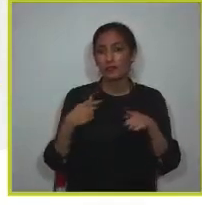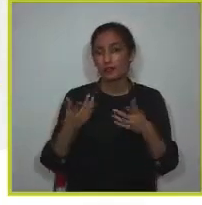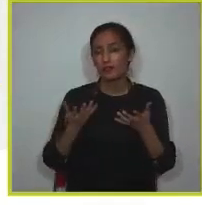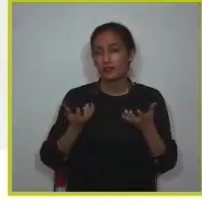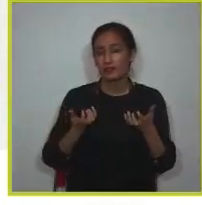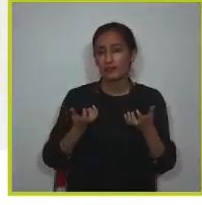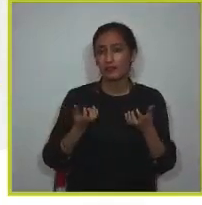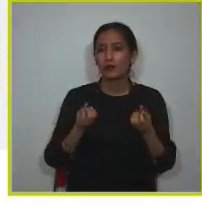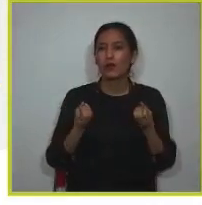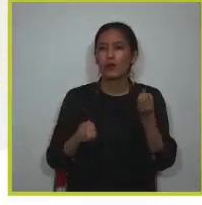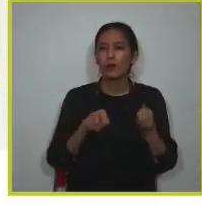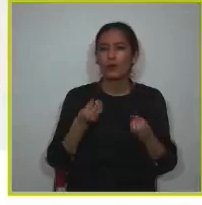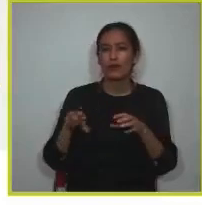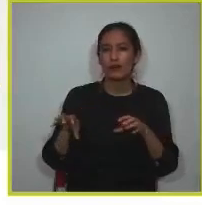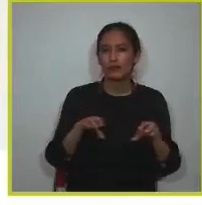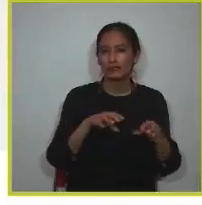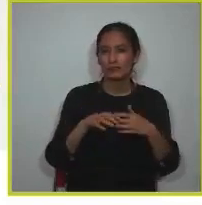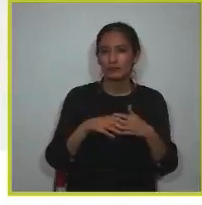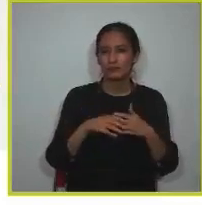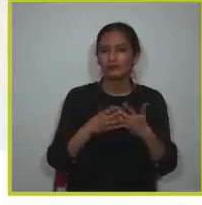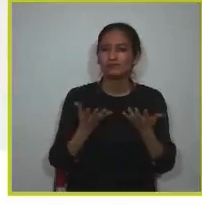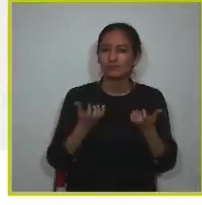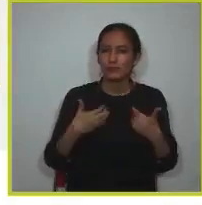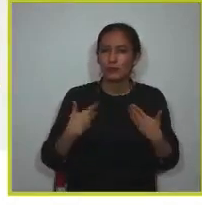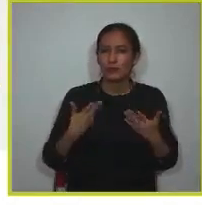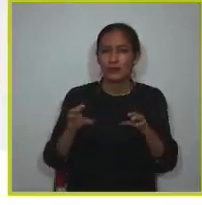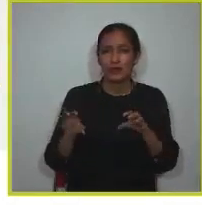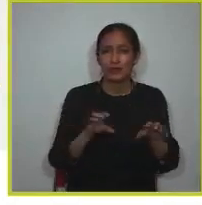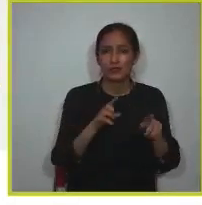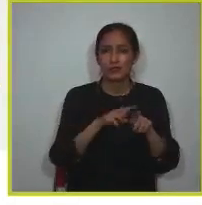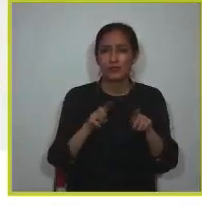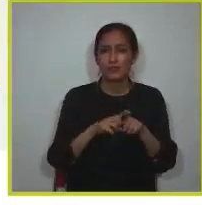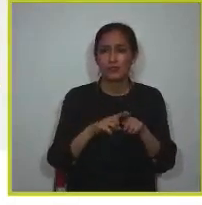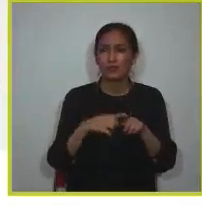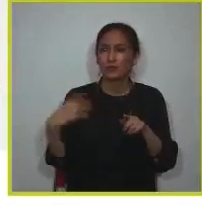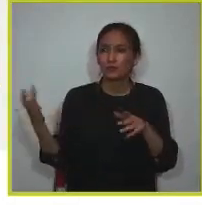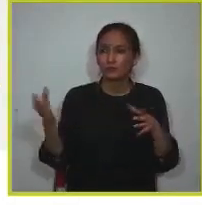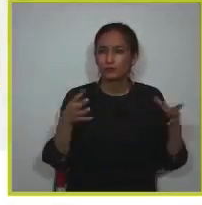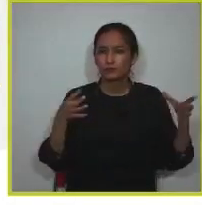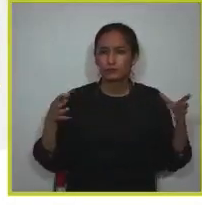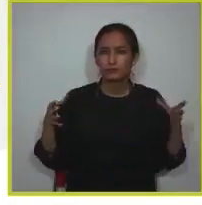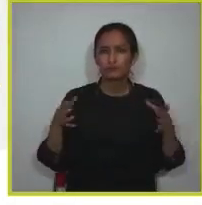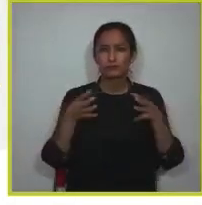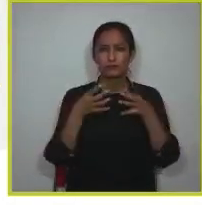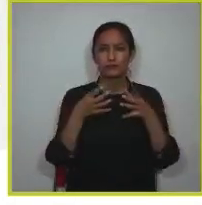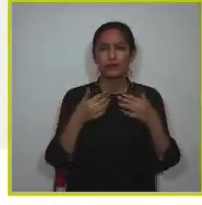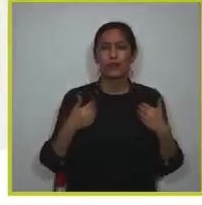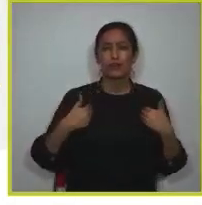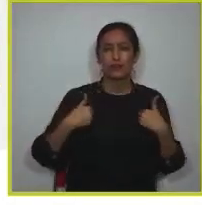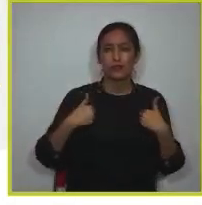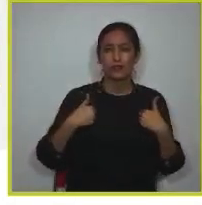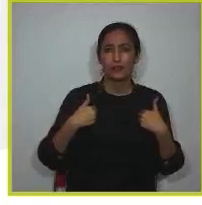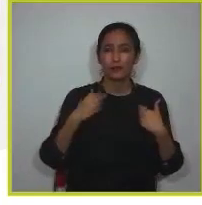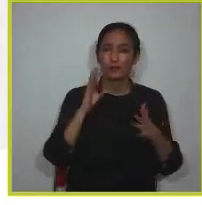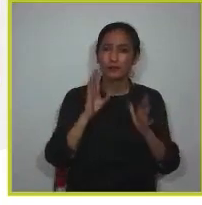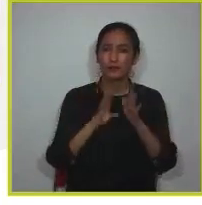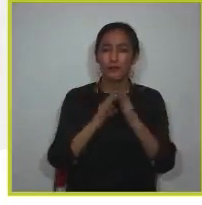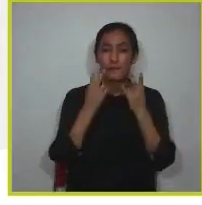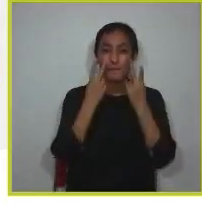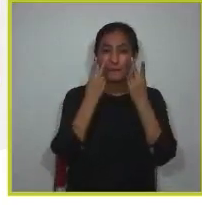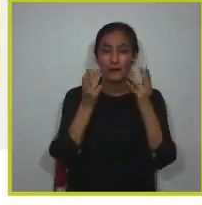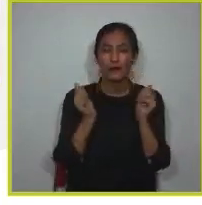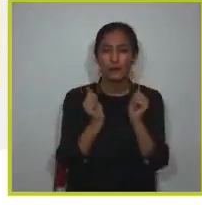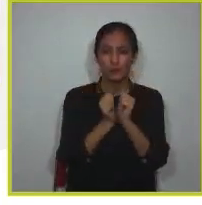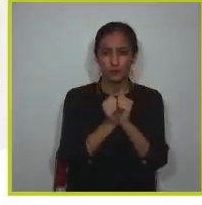necesitábamos hacer algo pues que nos permitiera juntarnos tener algo que mirar